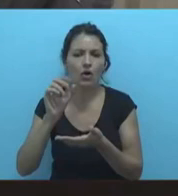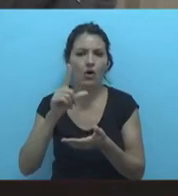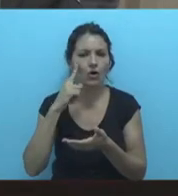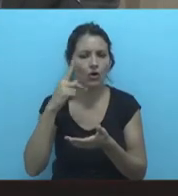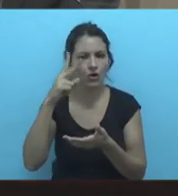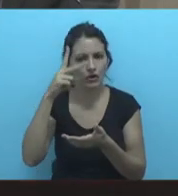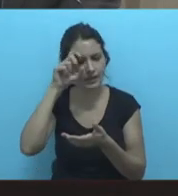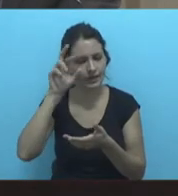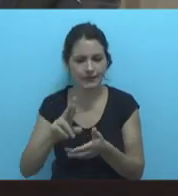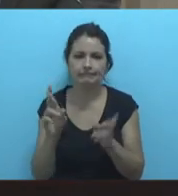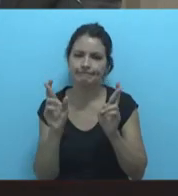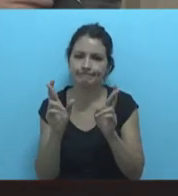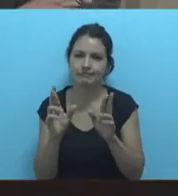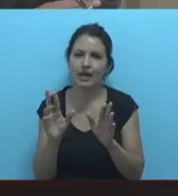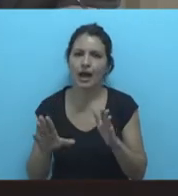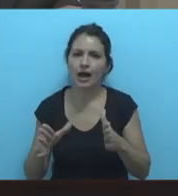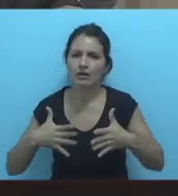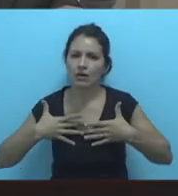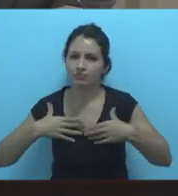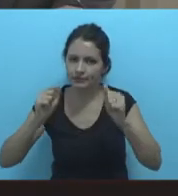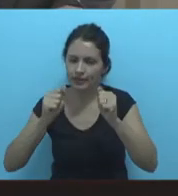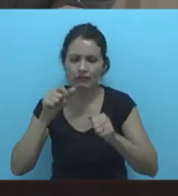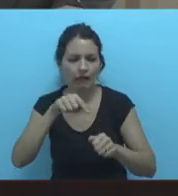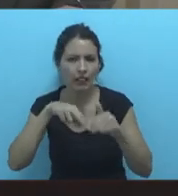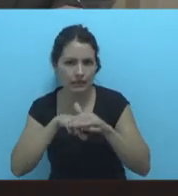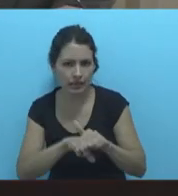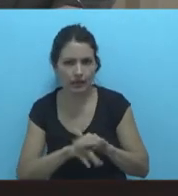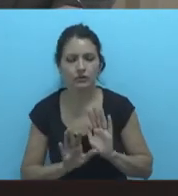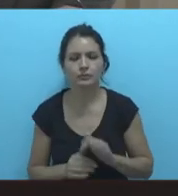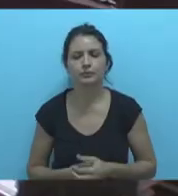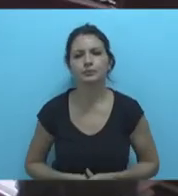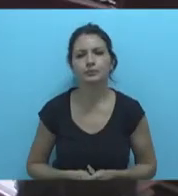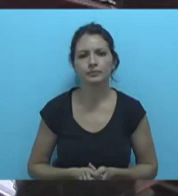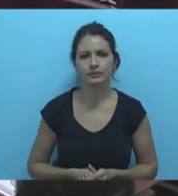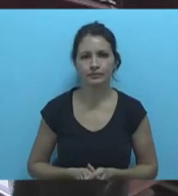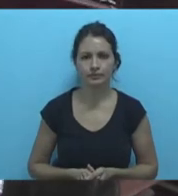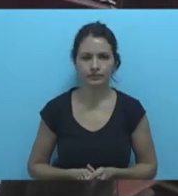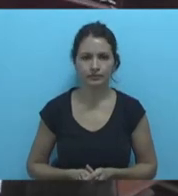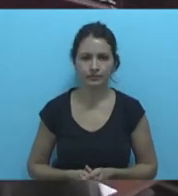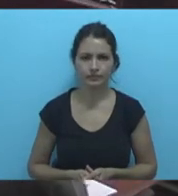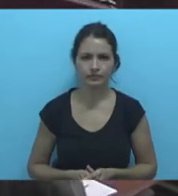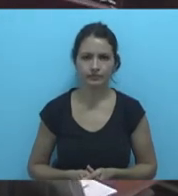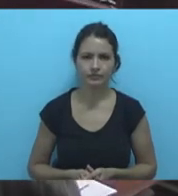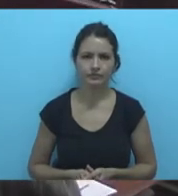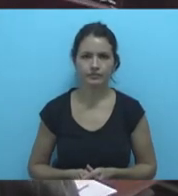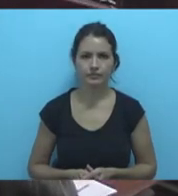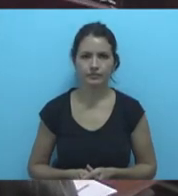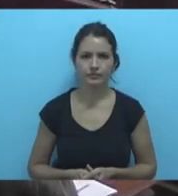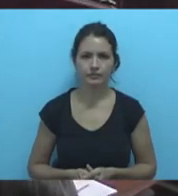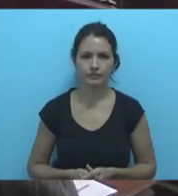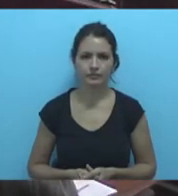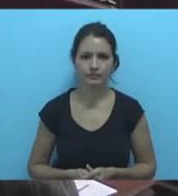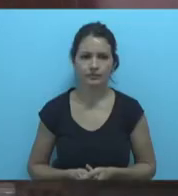diputada. Compartimos el mensaje para Palo. Tiene la palabra el diputado Busato. Sí, señora presidenta.